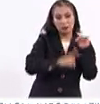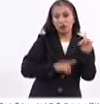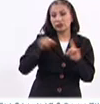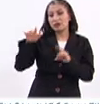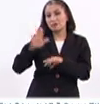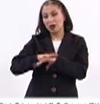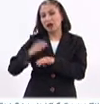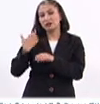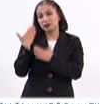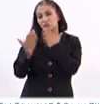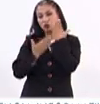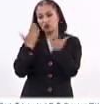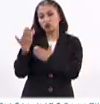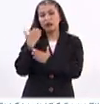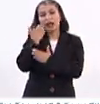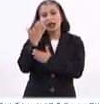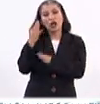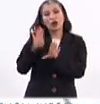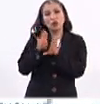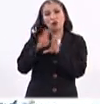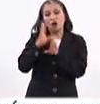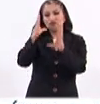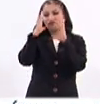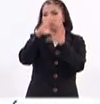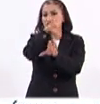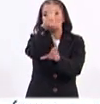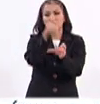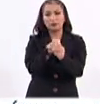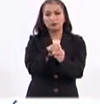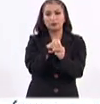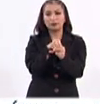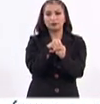y eso pues buscaban también que tuviese como una formación,